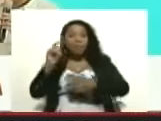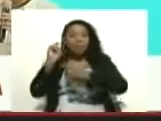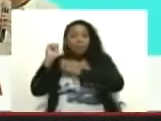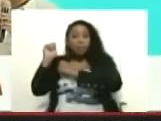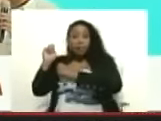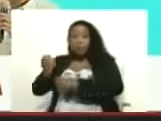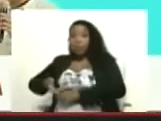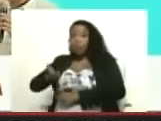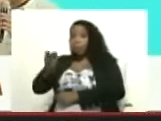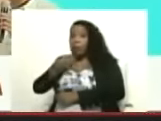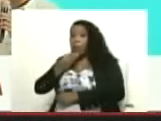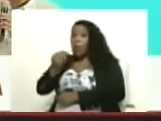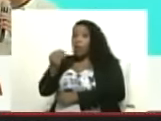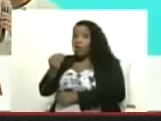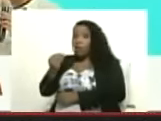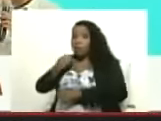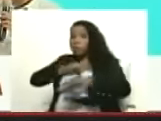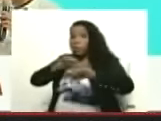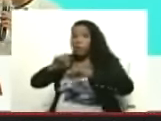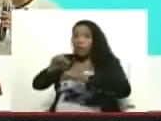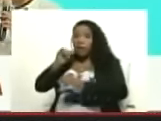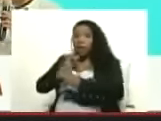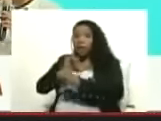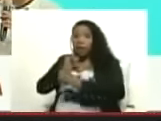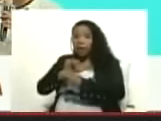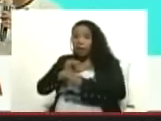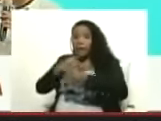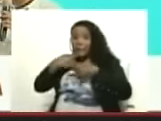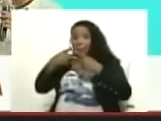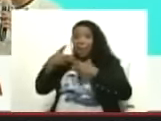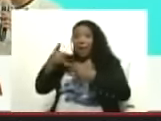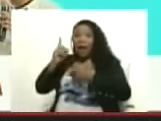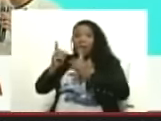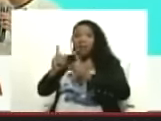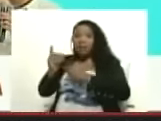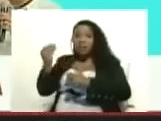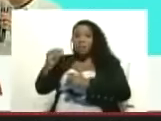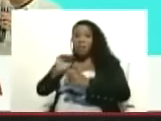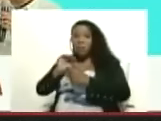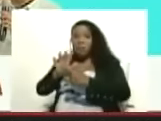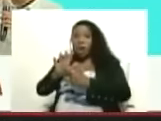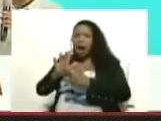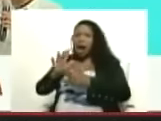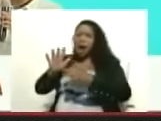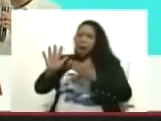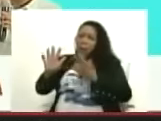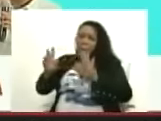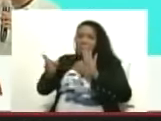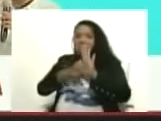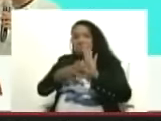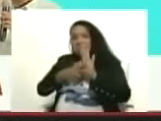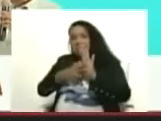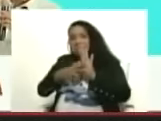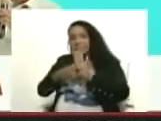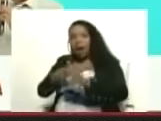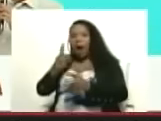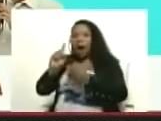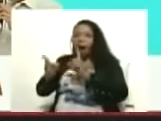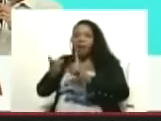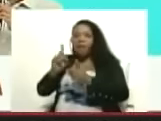Maravillosa en la juventud y en las redes sociales que es donde a veces se expresa más aún no siendo una realidad las redes a